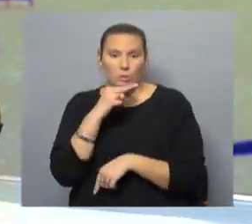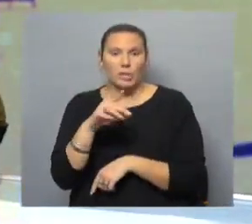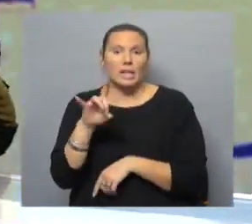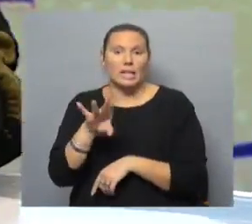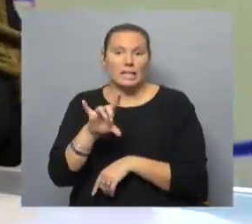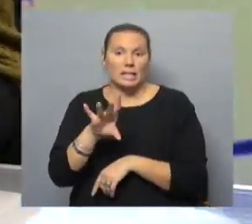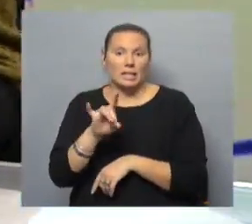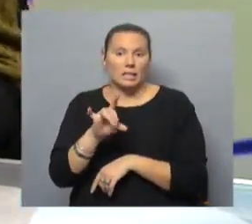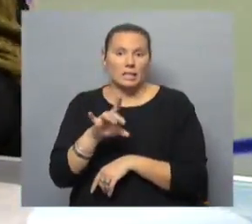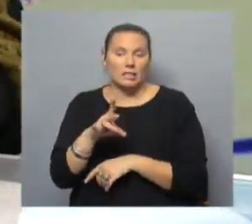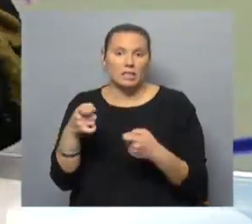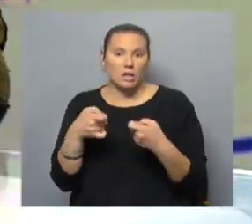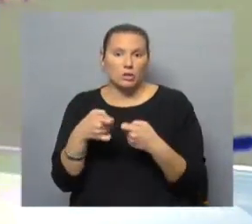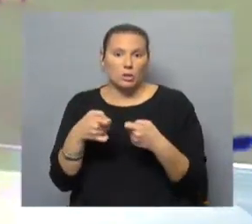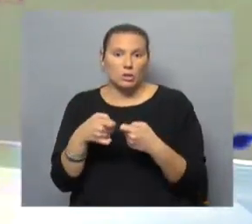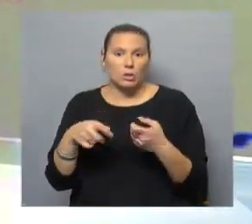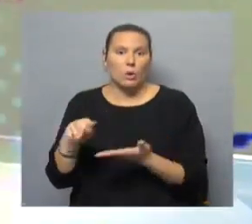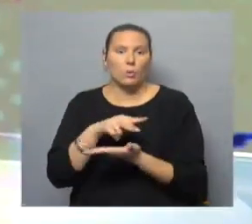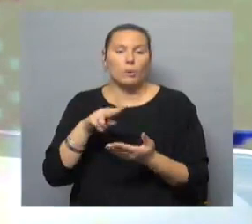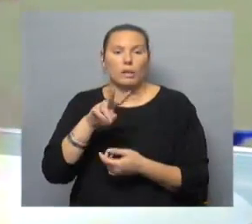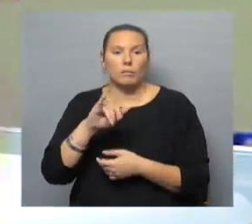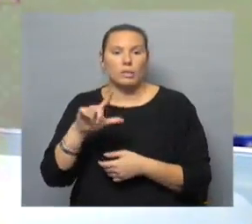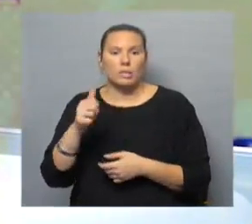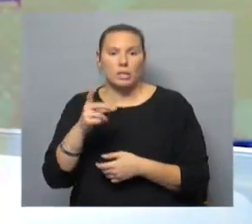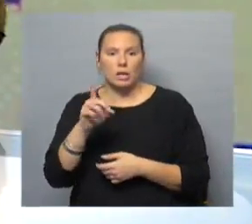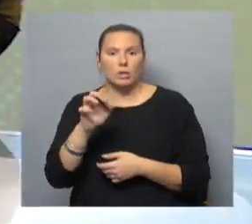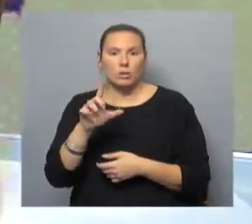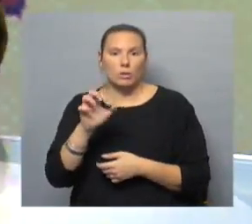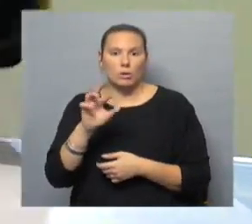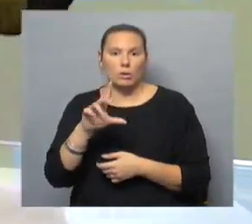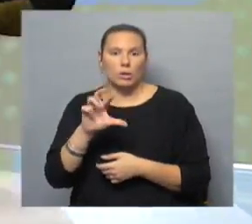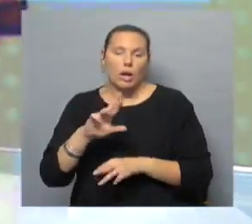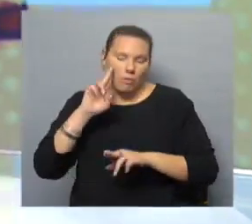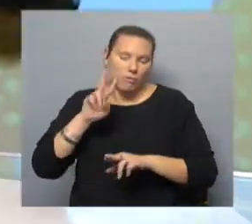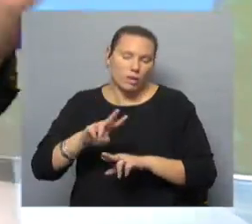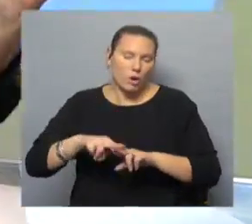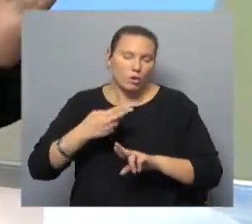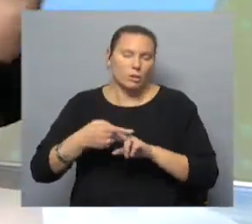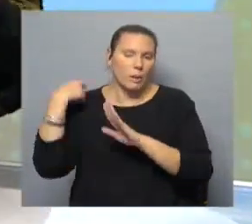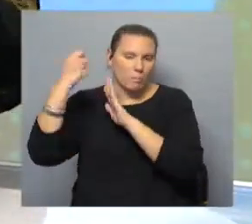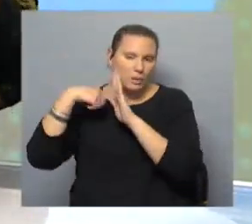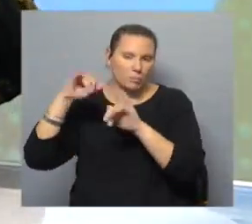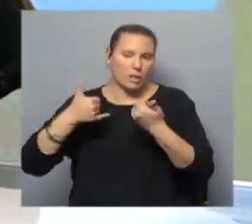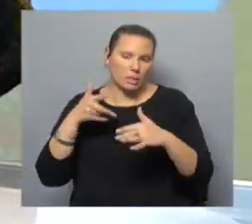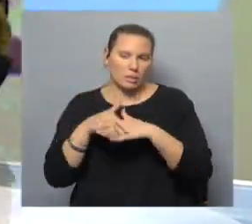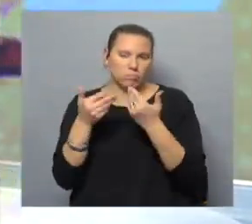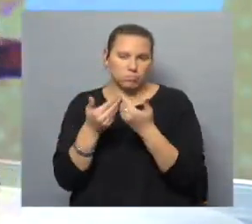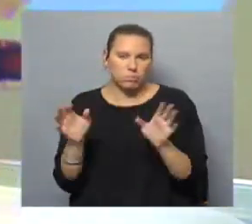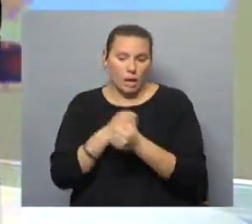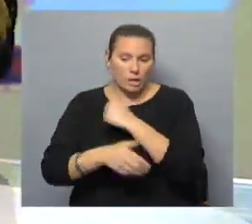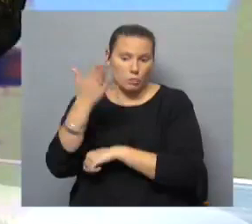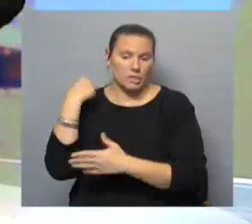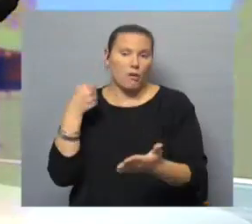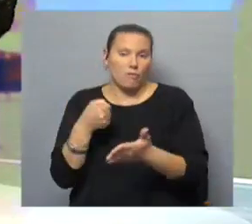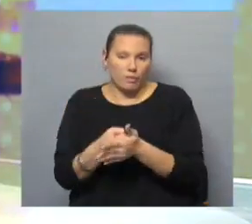15, en la Sociedad Urbana Villa Dolores, van a tener la oportunidad de ver De Vuelta, porque es una película que se estrenó a fines del año